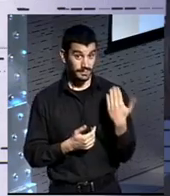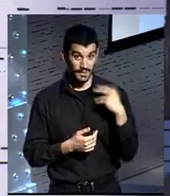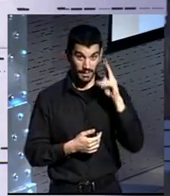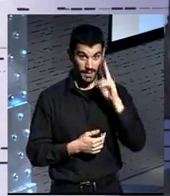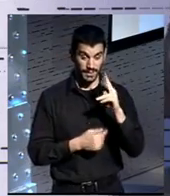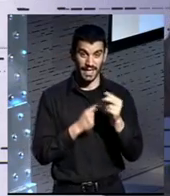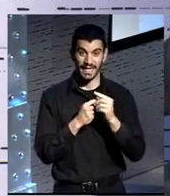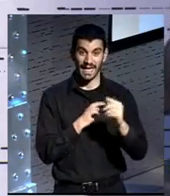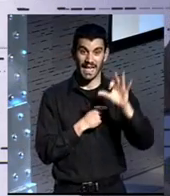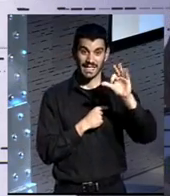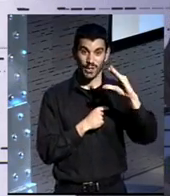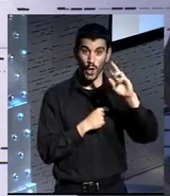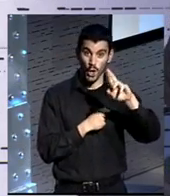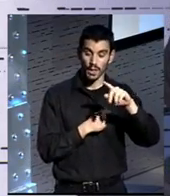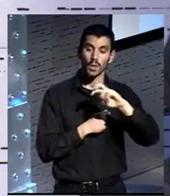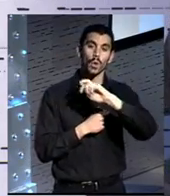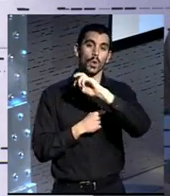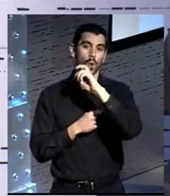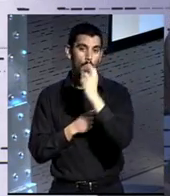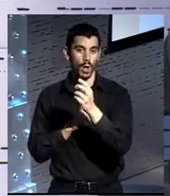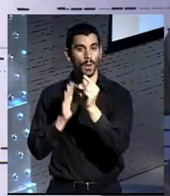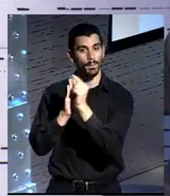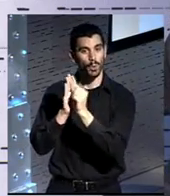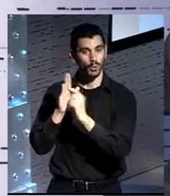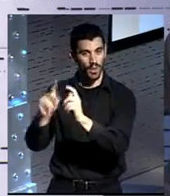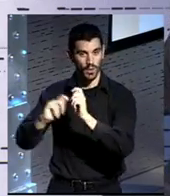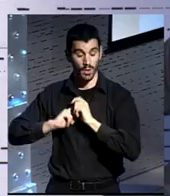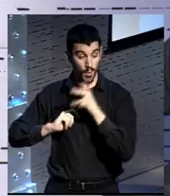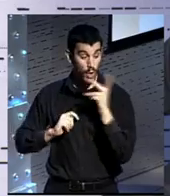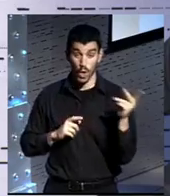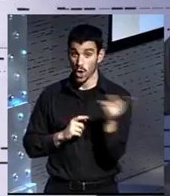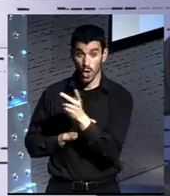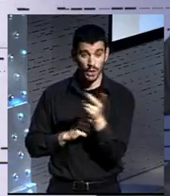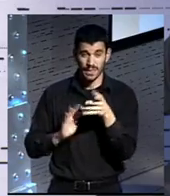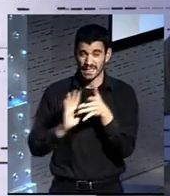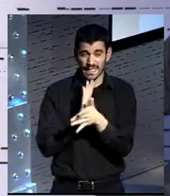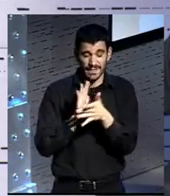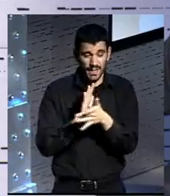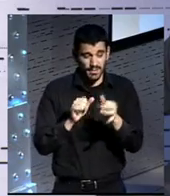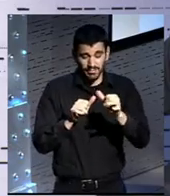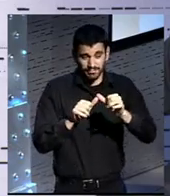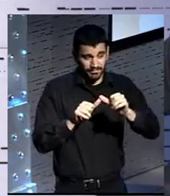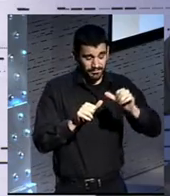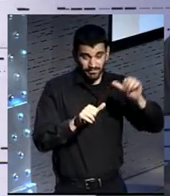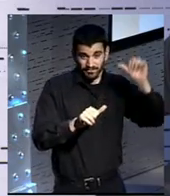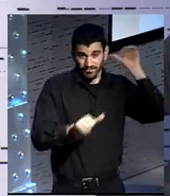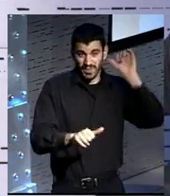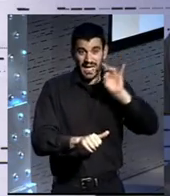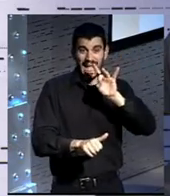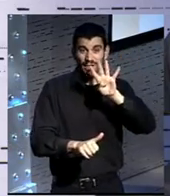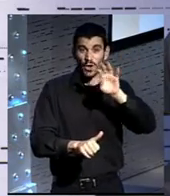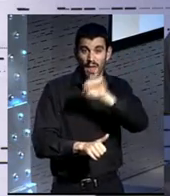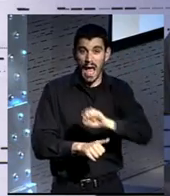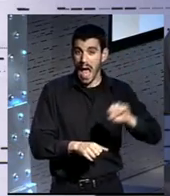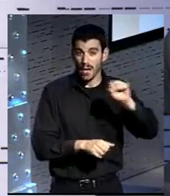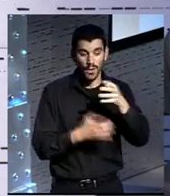de recomendación, porque es una realidad y lleva siendo una realidad, pero no ahora, desde hace 14 años, la obsesión